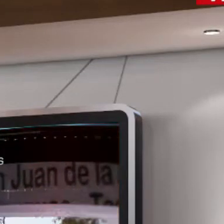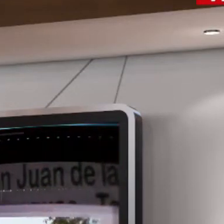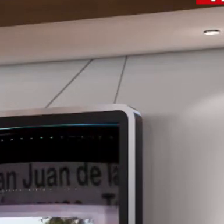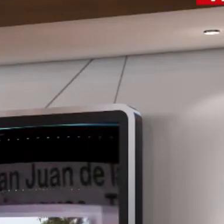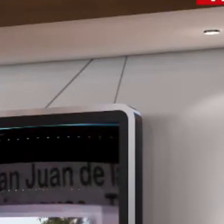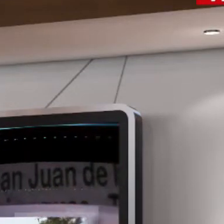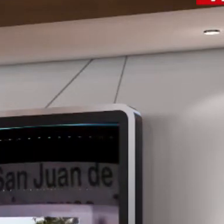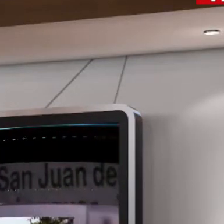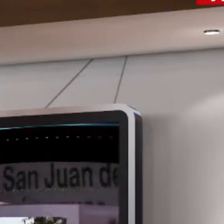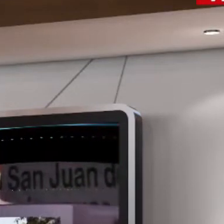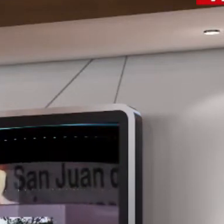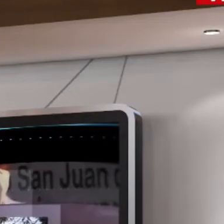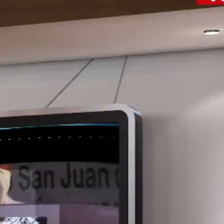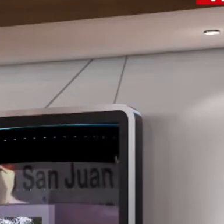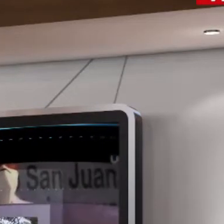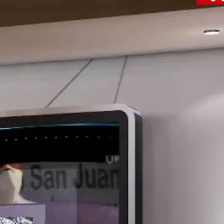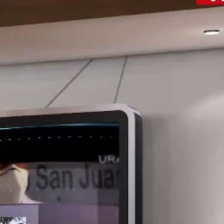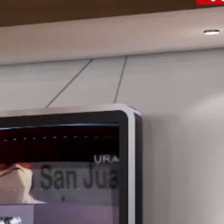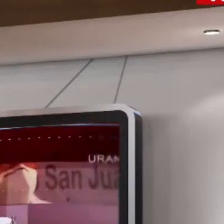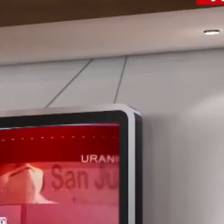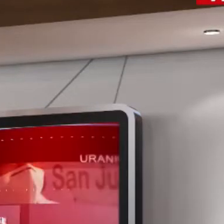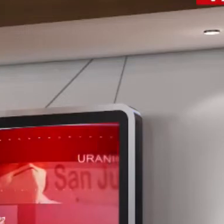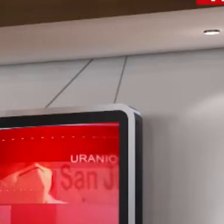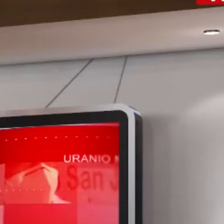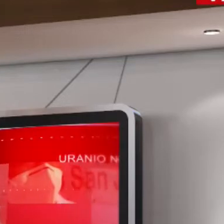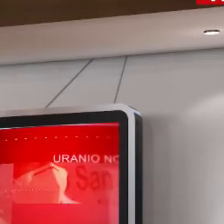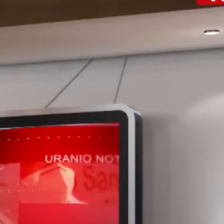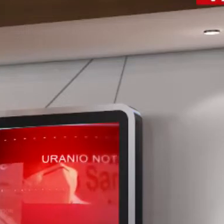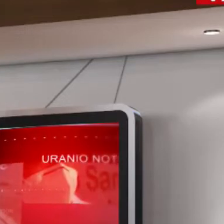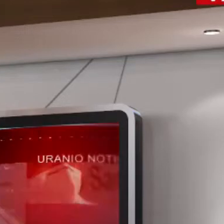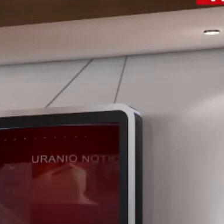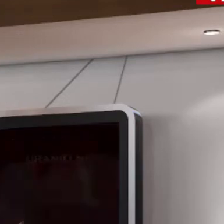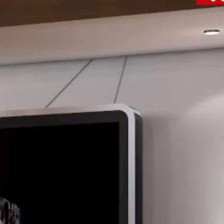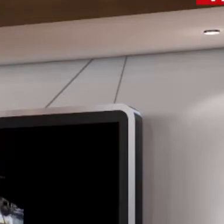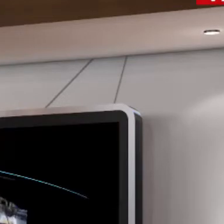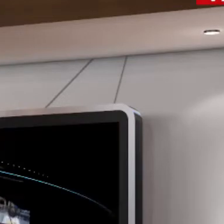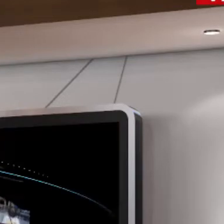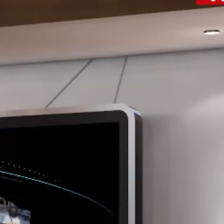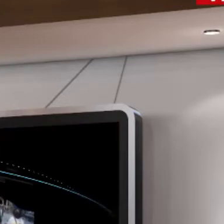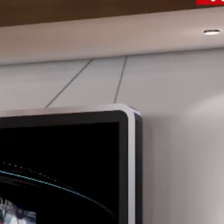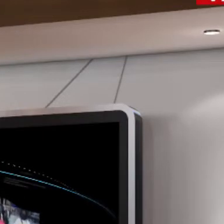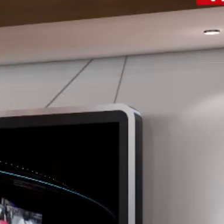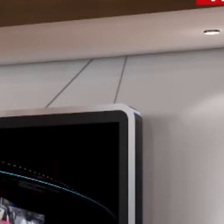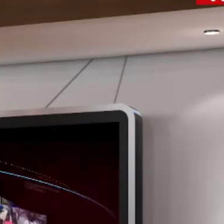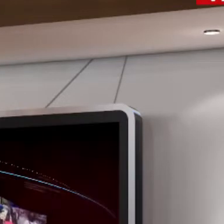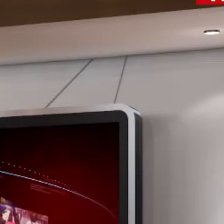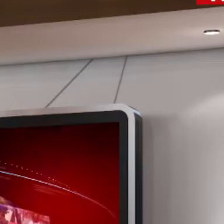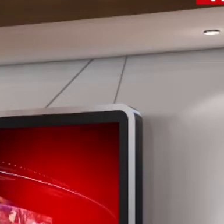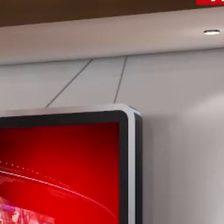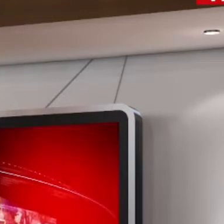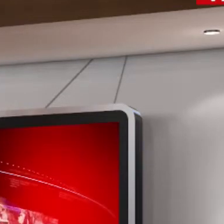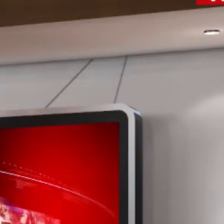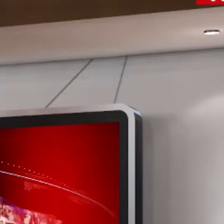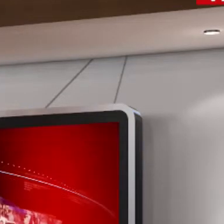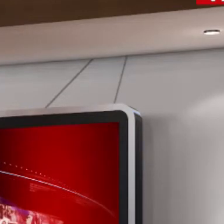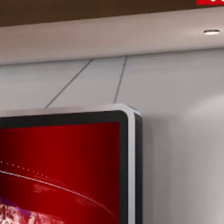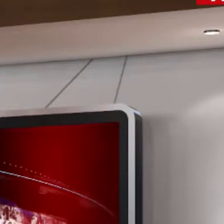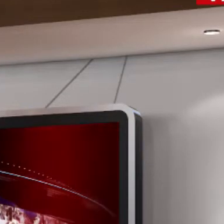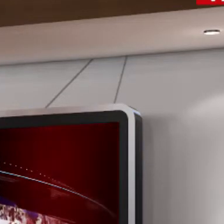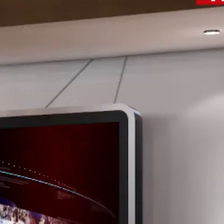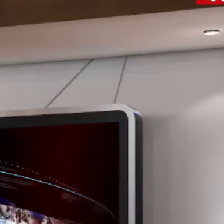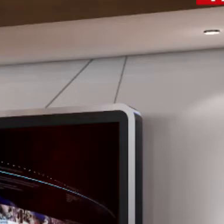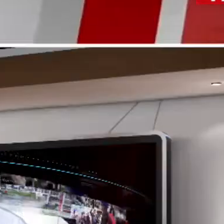ha sucedido casi en todas las ciudades, las autoridades, ex autoridades y algunas personas que detentaban poder han